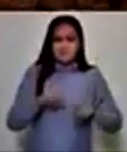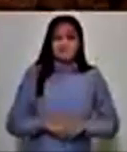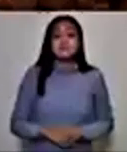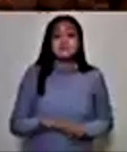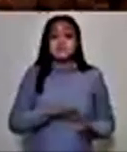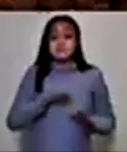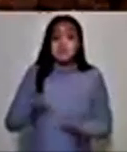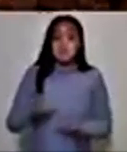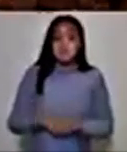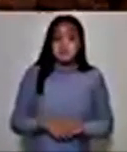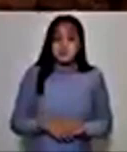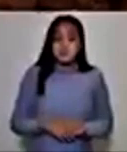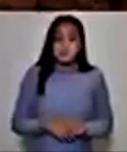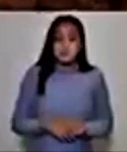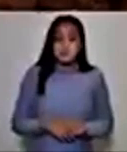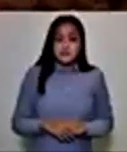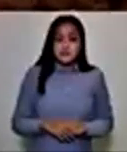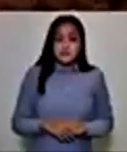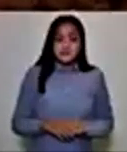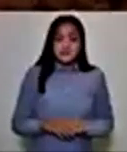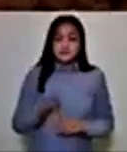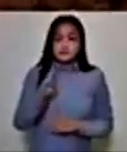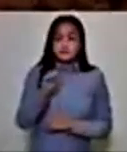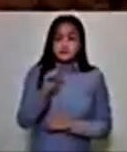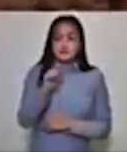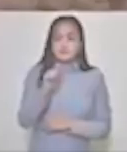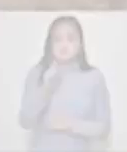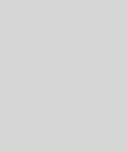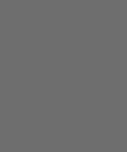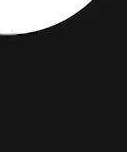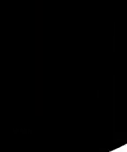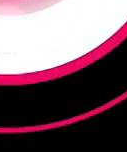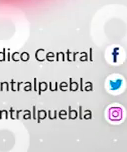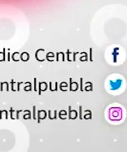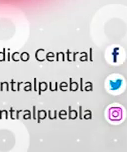Y respecto a lo de la UDLAP, a ver, está claro,